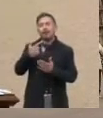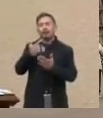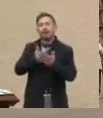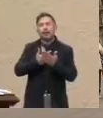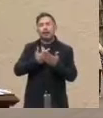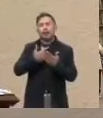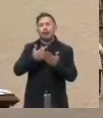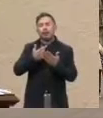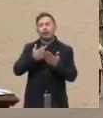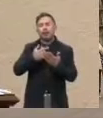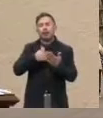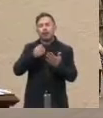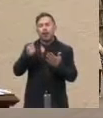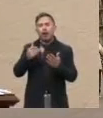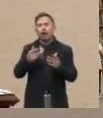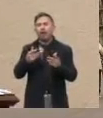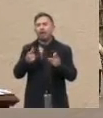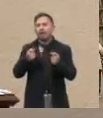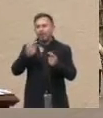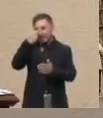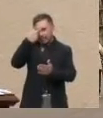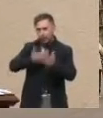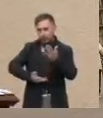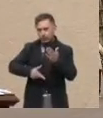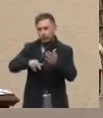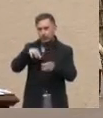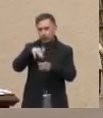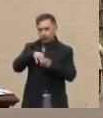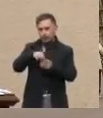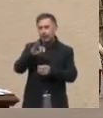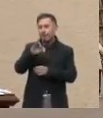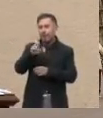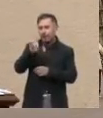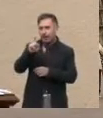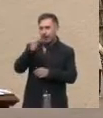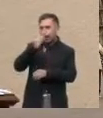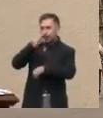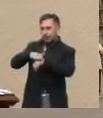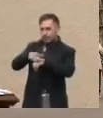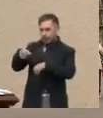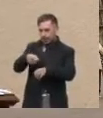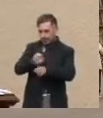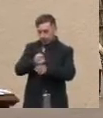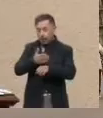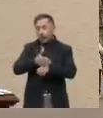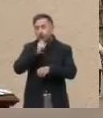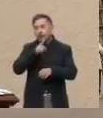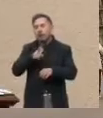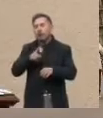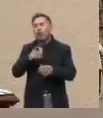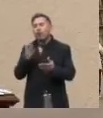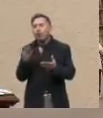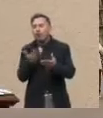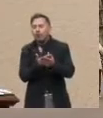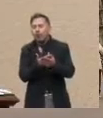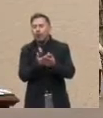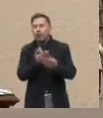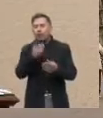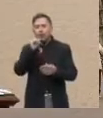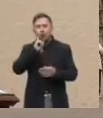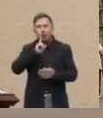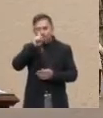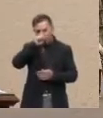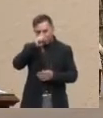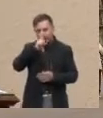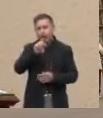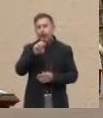Fiscalía de Delitos Electorales, la FEDE, y el engrose propuesto por las consejeras Fabela y Zavala. Quienes